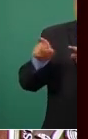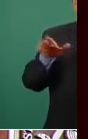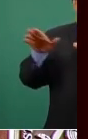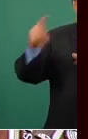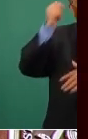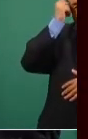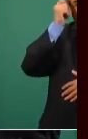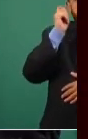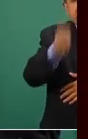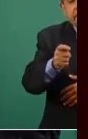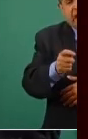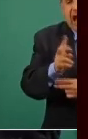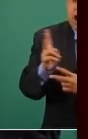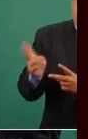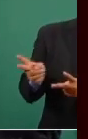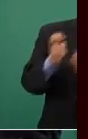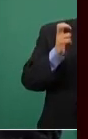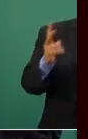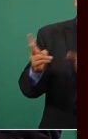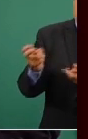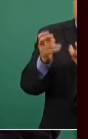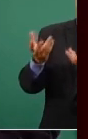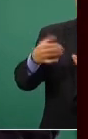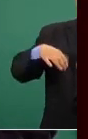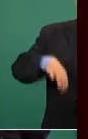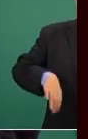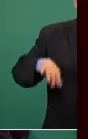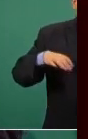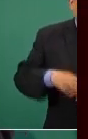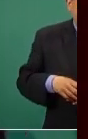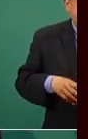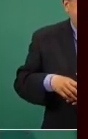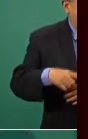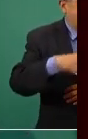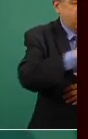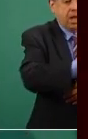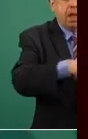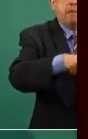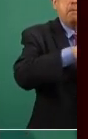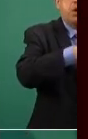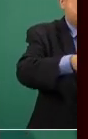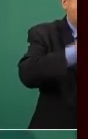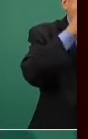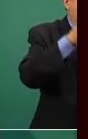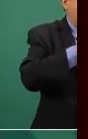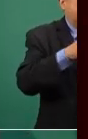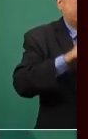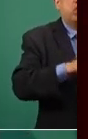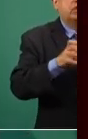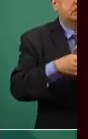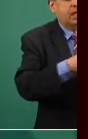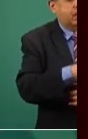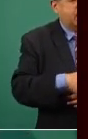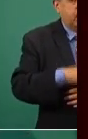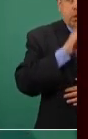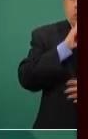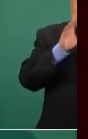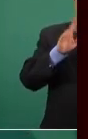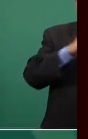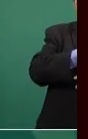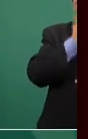robo y donde estaban los medios donde estaban los intelectuales